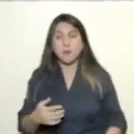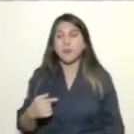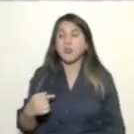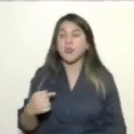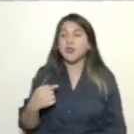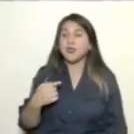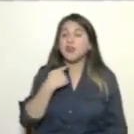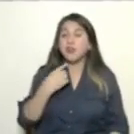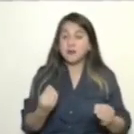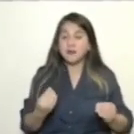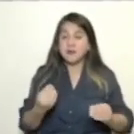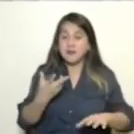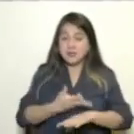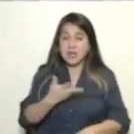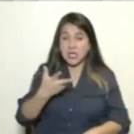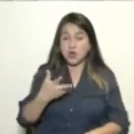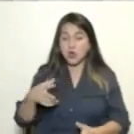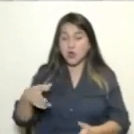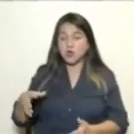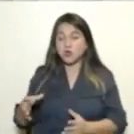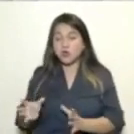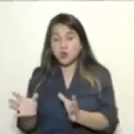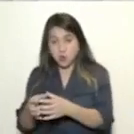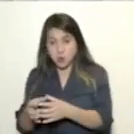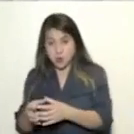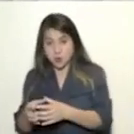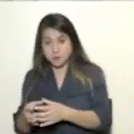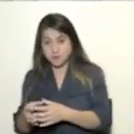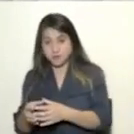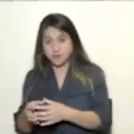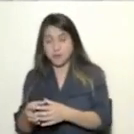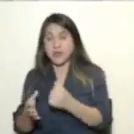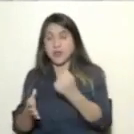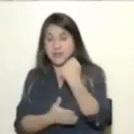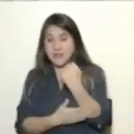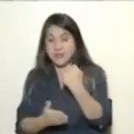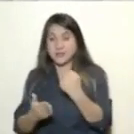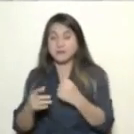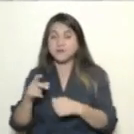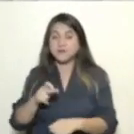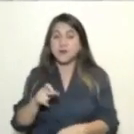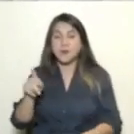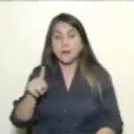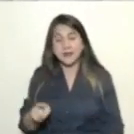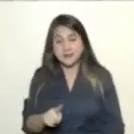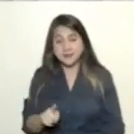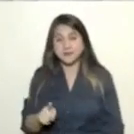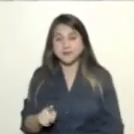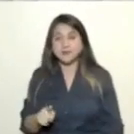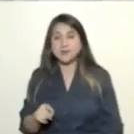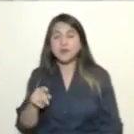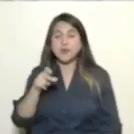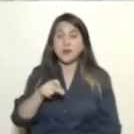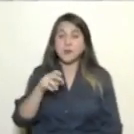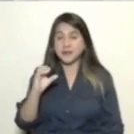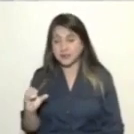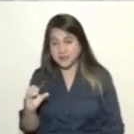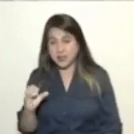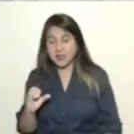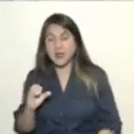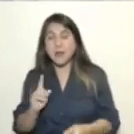es que hay un sector significativo a la izquierda del Partido Socialista, a la izquierda del Partido Comunista, qué sé